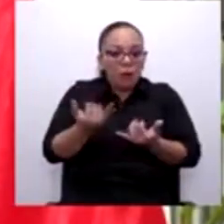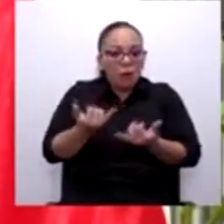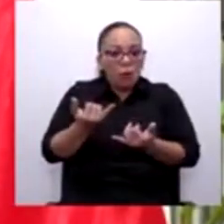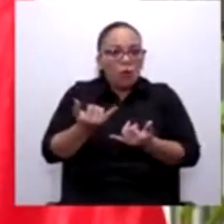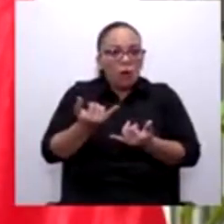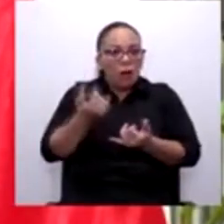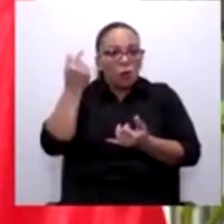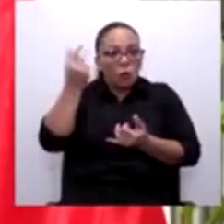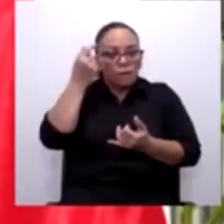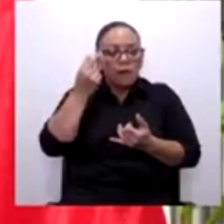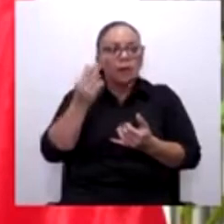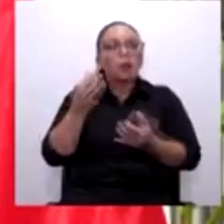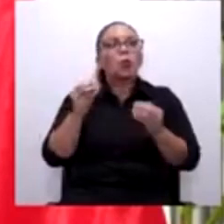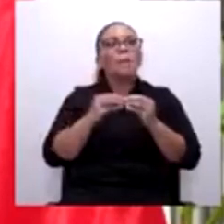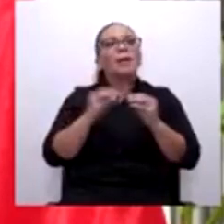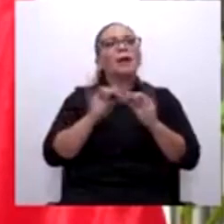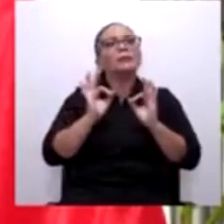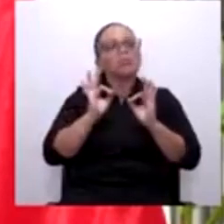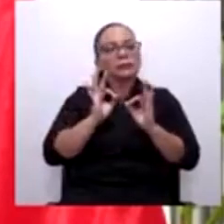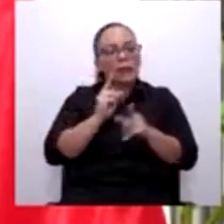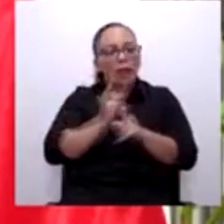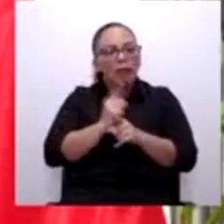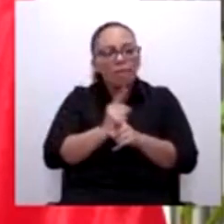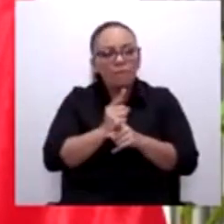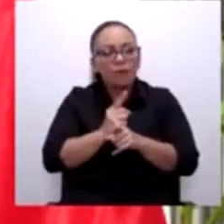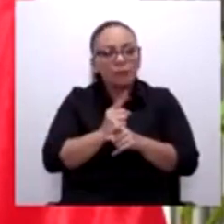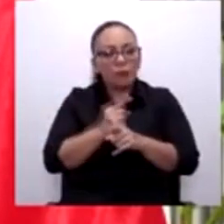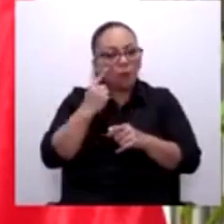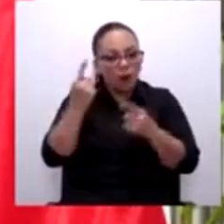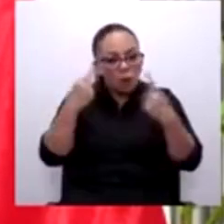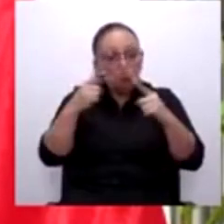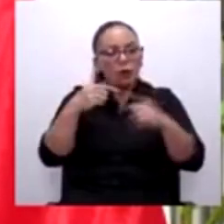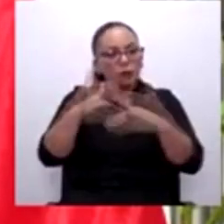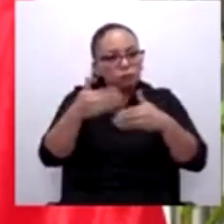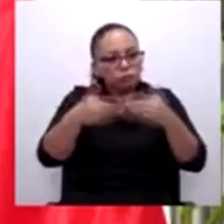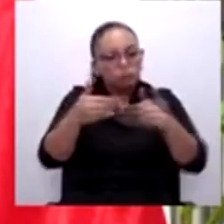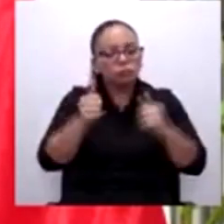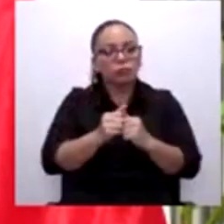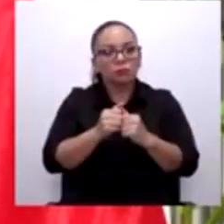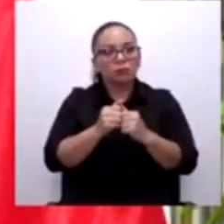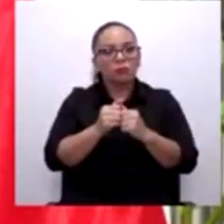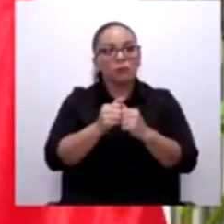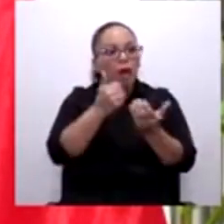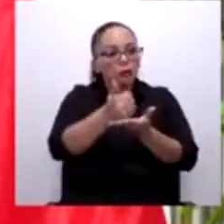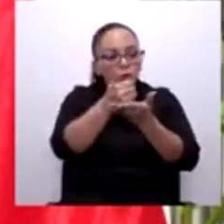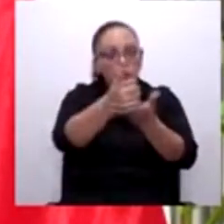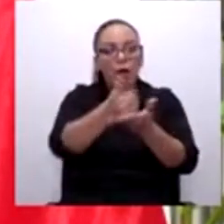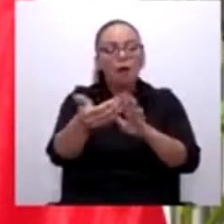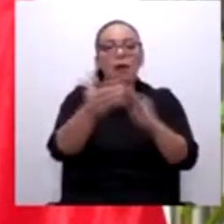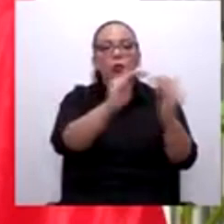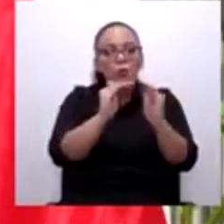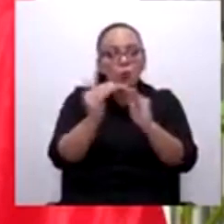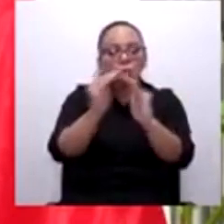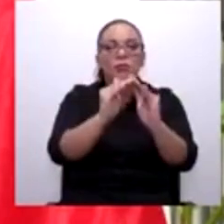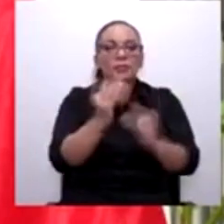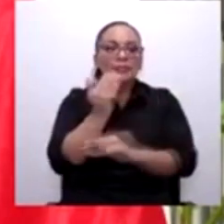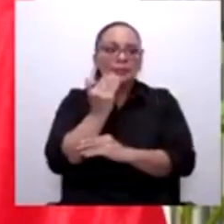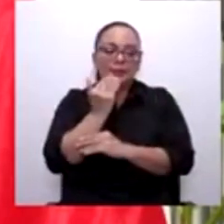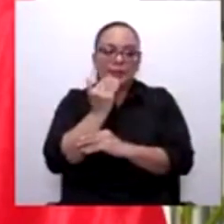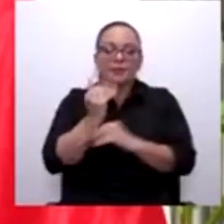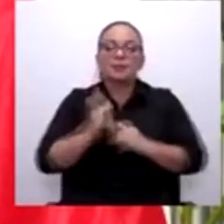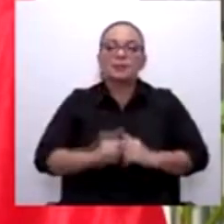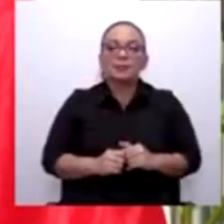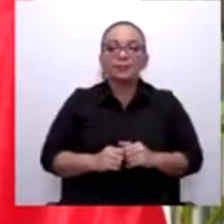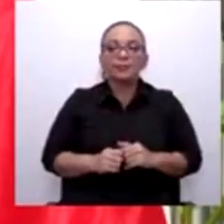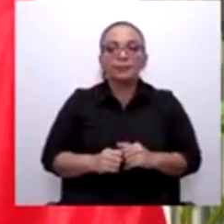más efectivo en ayudar a las poblaciones originarias, que nos